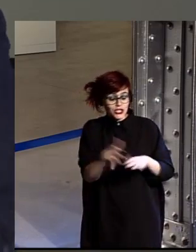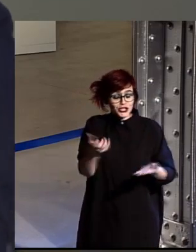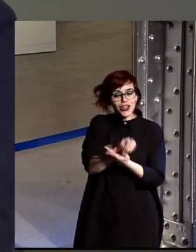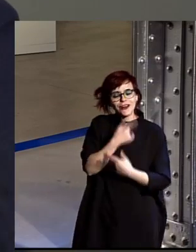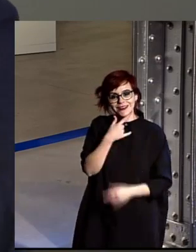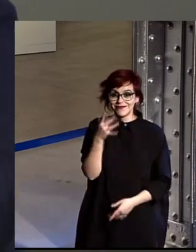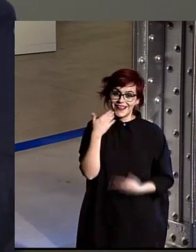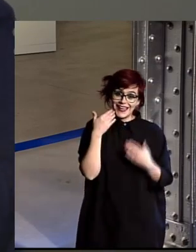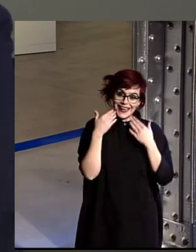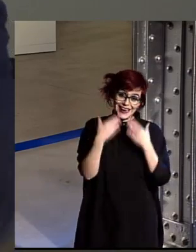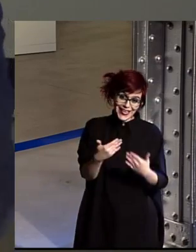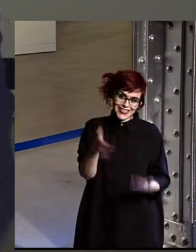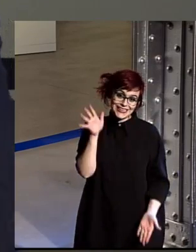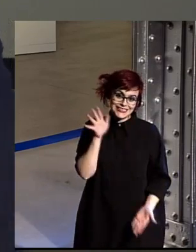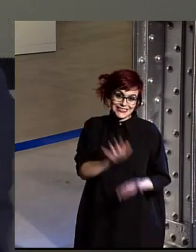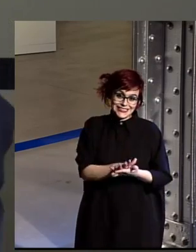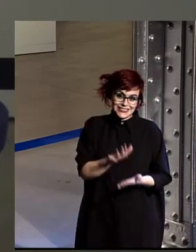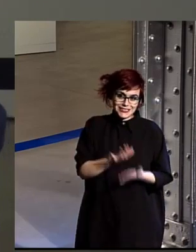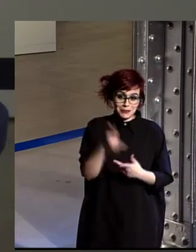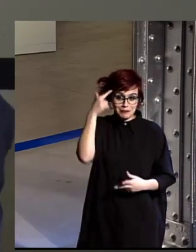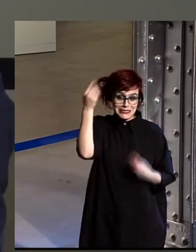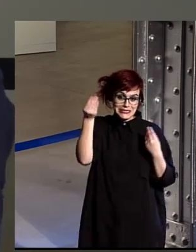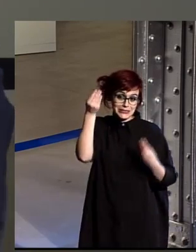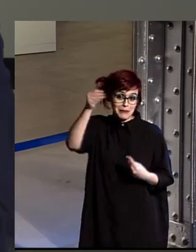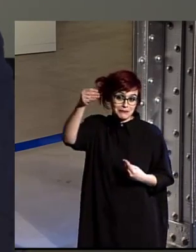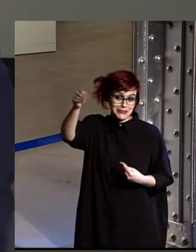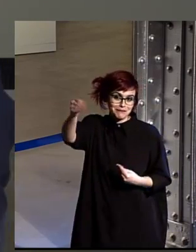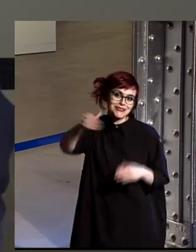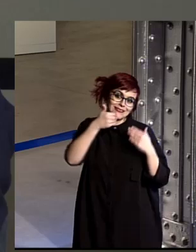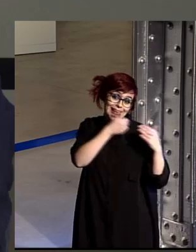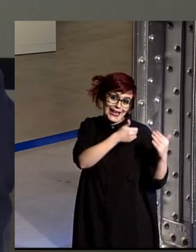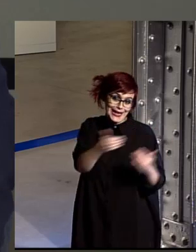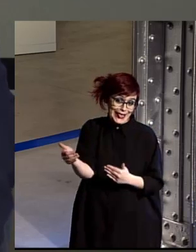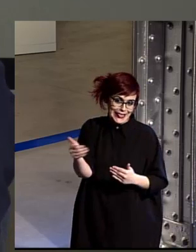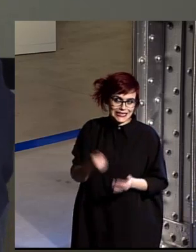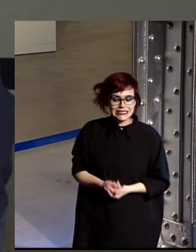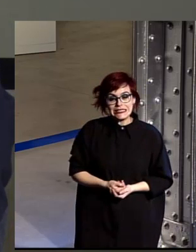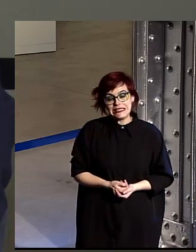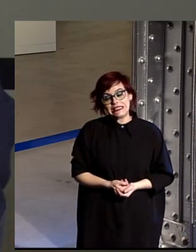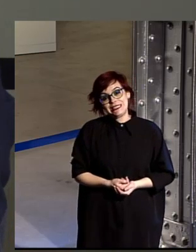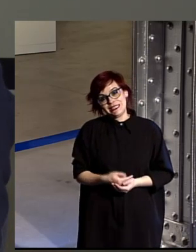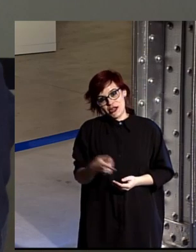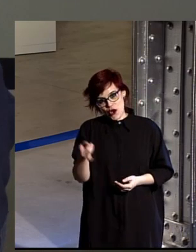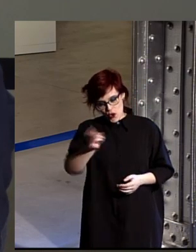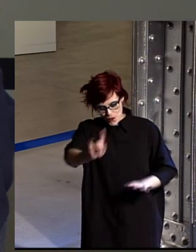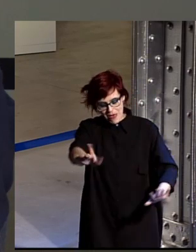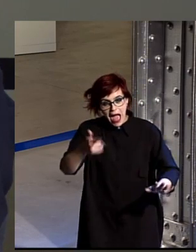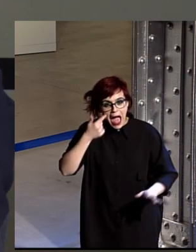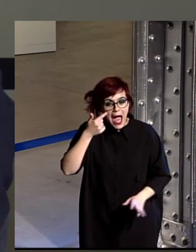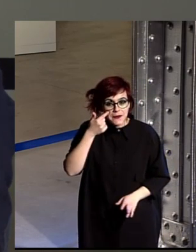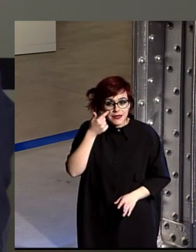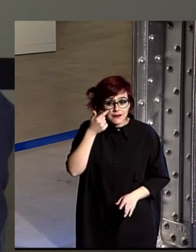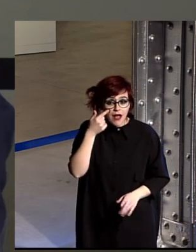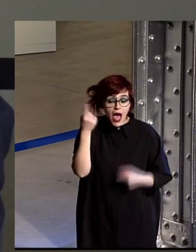muy tranquilizador. Me está dando un sudor frío. El sistema inmune empieza, ¿verdad?, a activarse y da los mismos síntomas, ¿no? Entonces, muchas